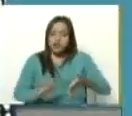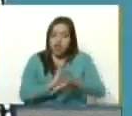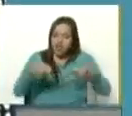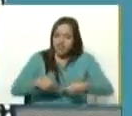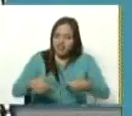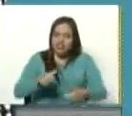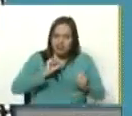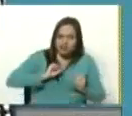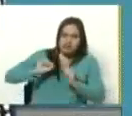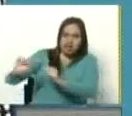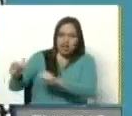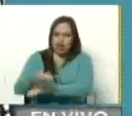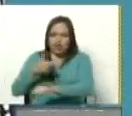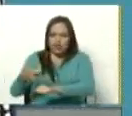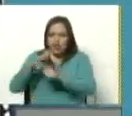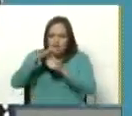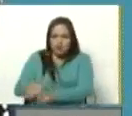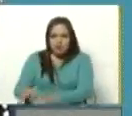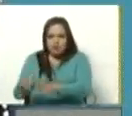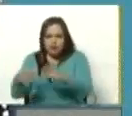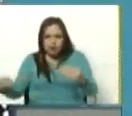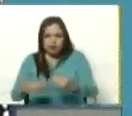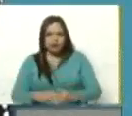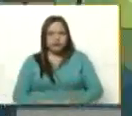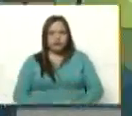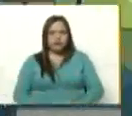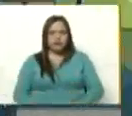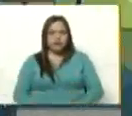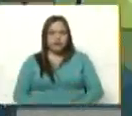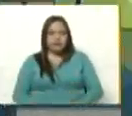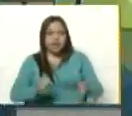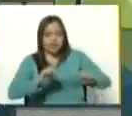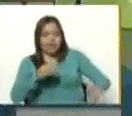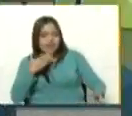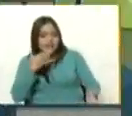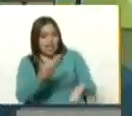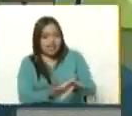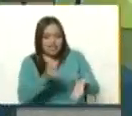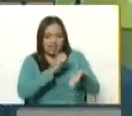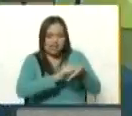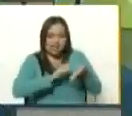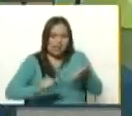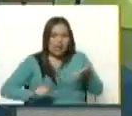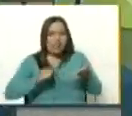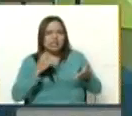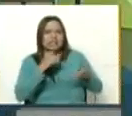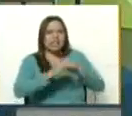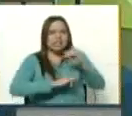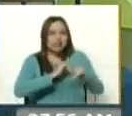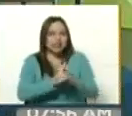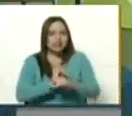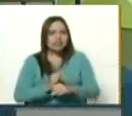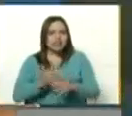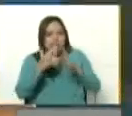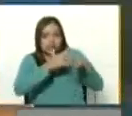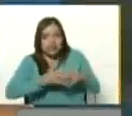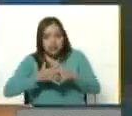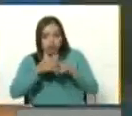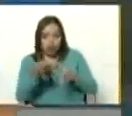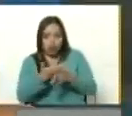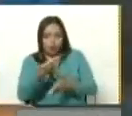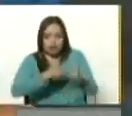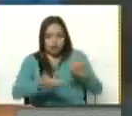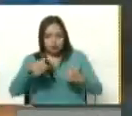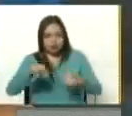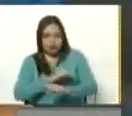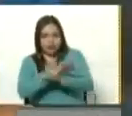nos oprime a todos. Muchísimas gracias Adriana Pay, antropóloga, escritora, internacionalista estadounidense, compartiendo con nosotros esta